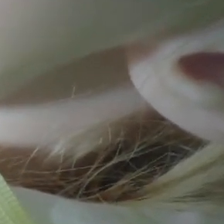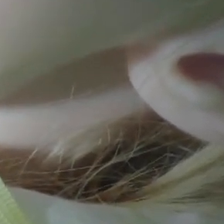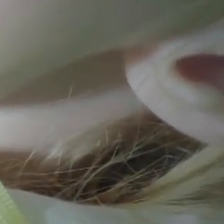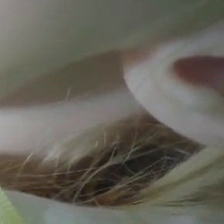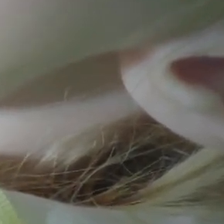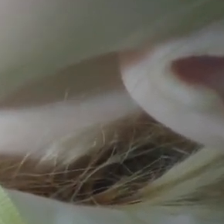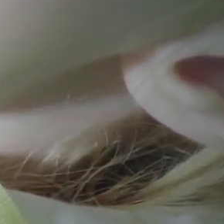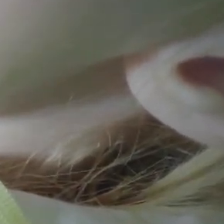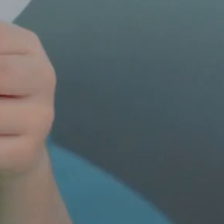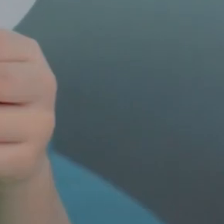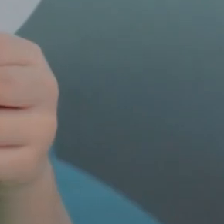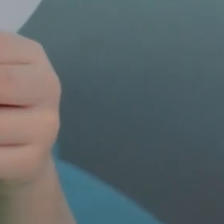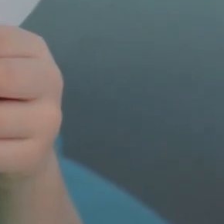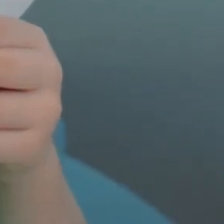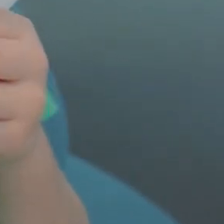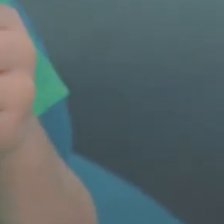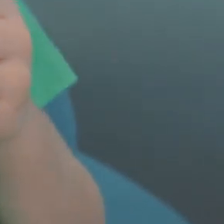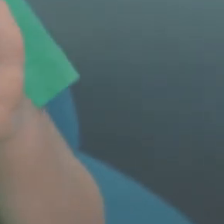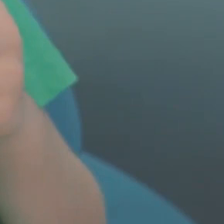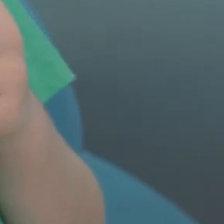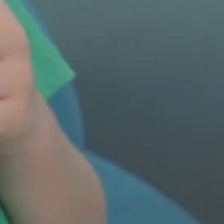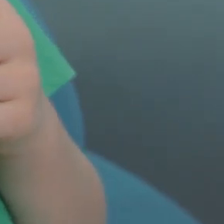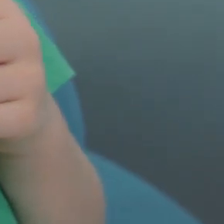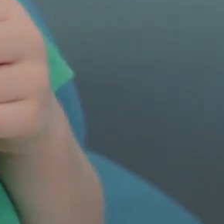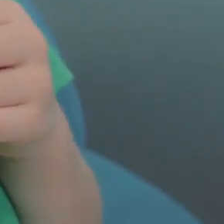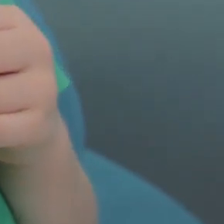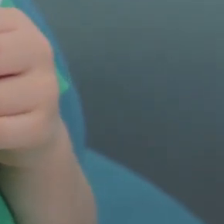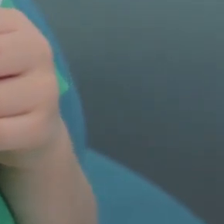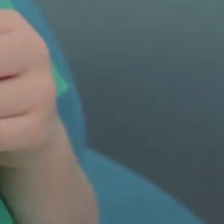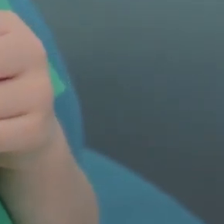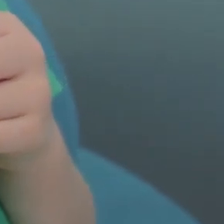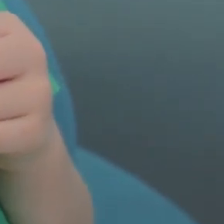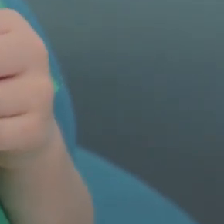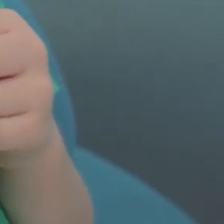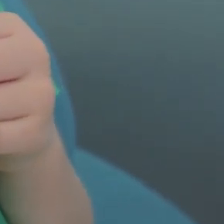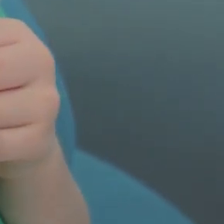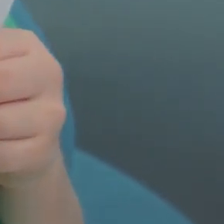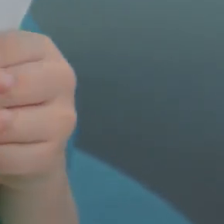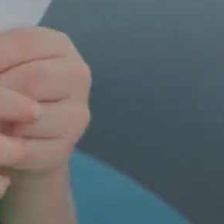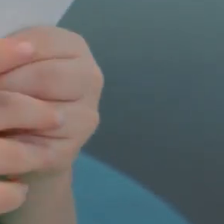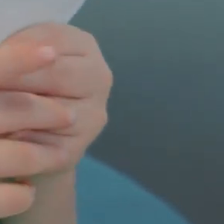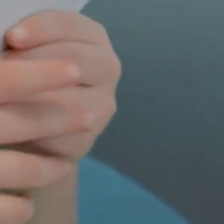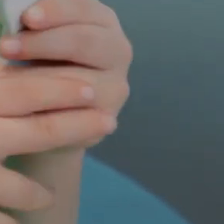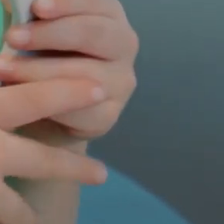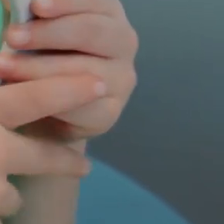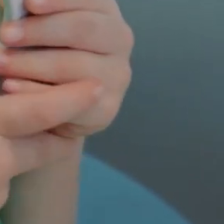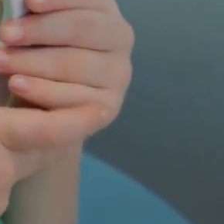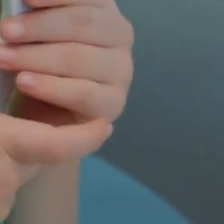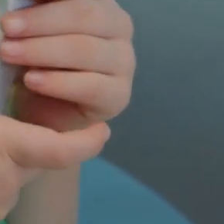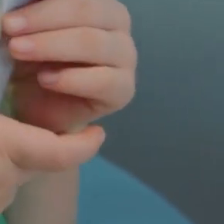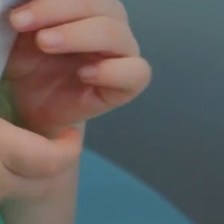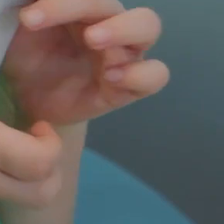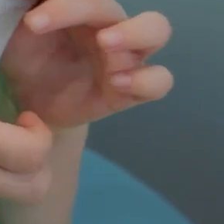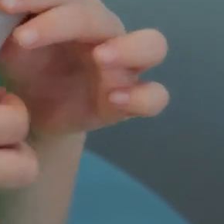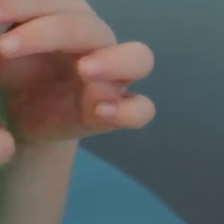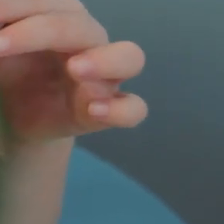salud, baja autoestima, interferir con su adaptación social y calidad de vida. Finalmente, el trabajo recuerda que actualmente en Uruguay